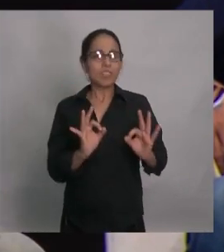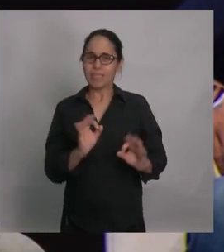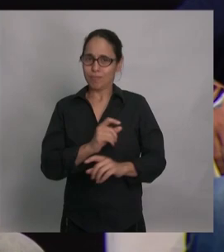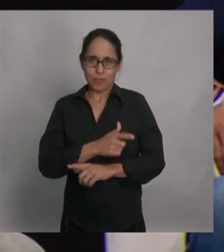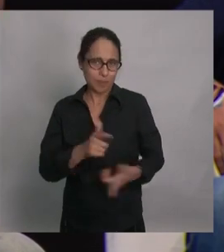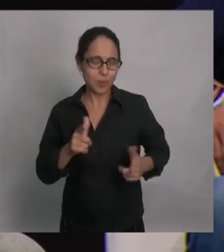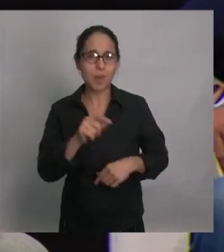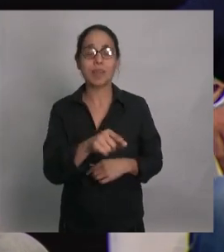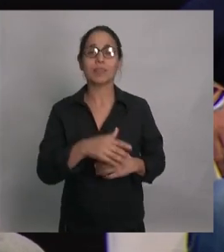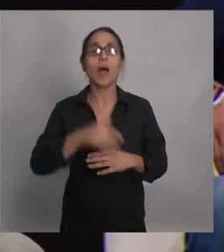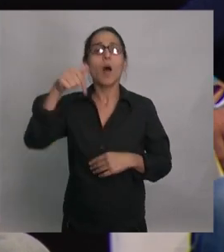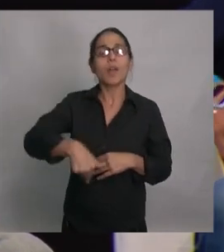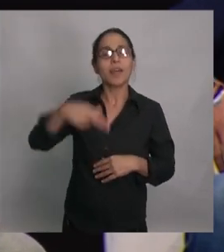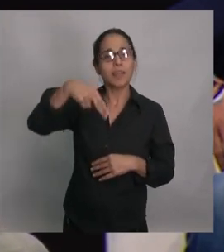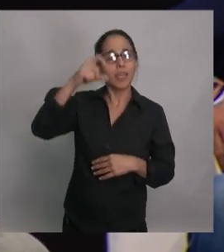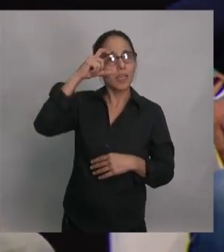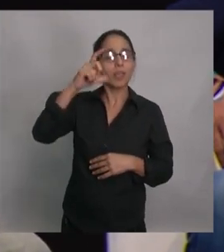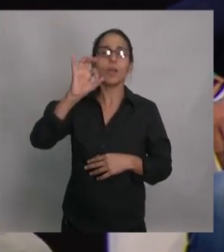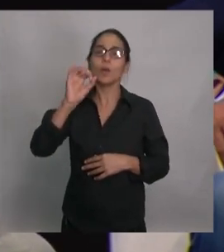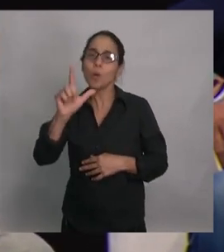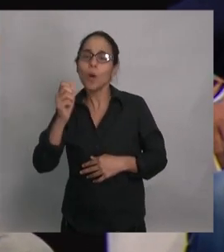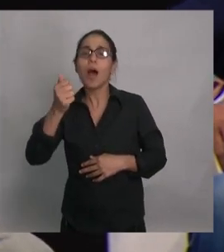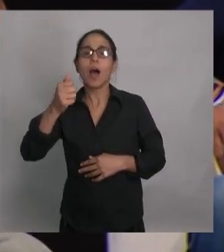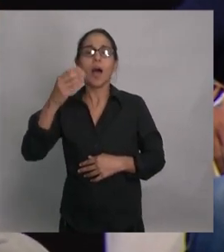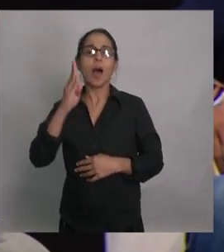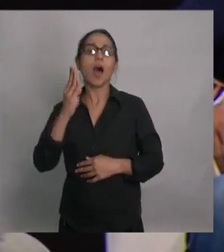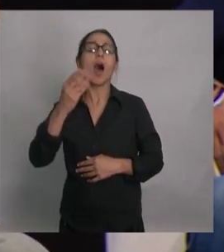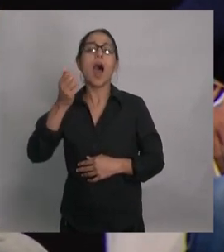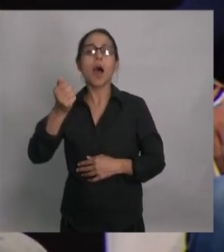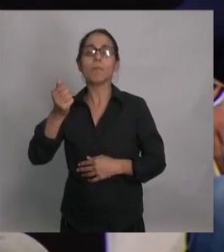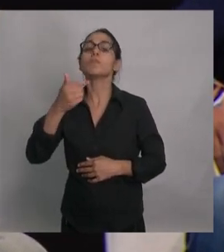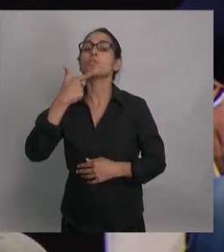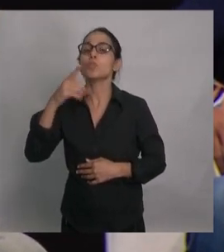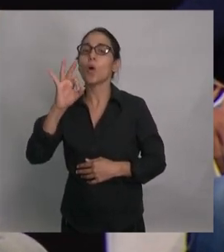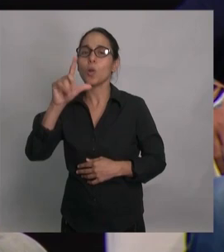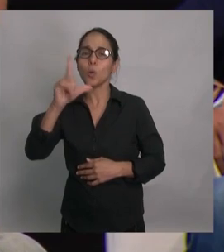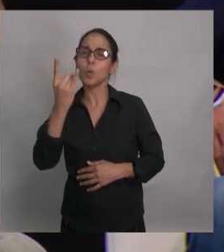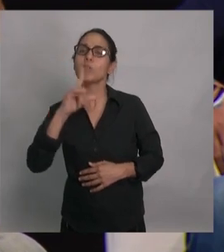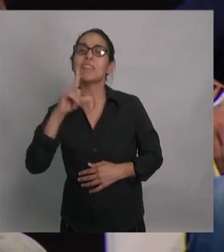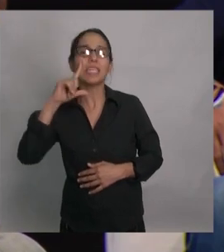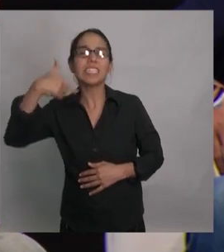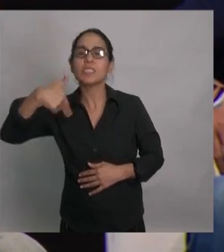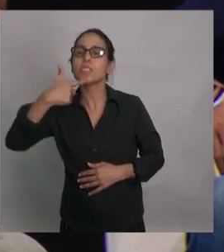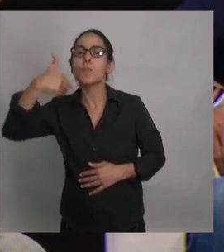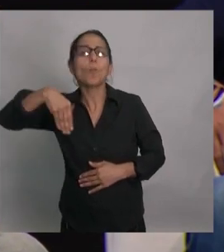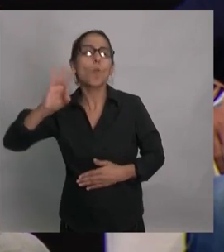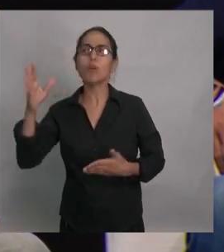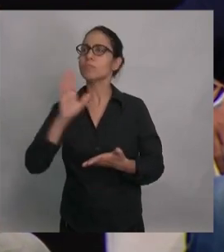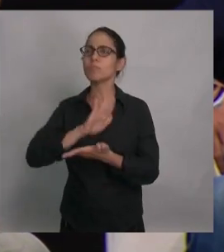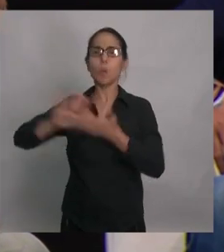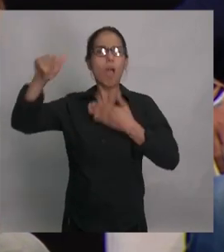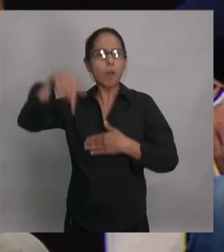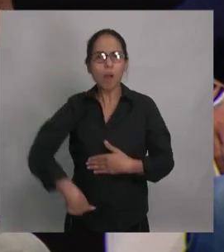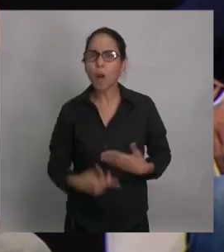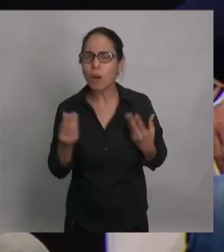Estamos frente a una etapa de neoabsolutismo, que es la forma que tienen las